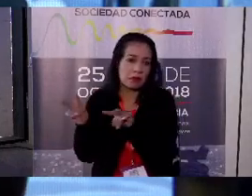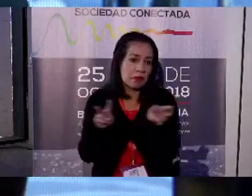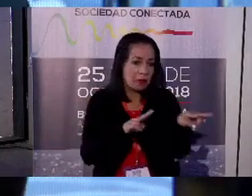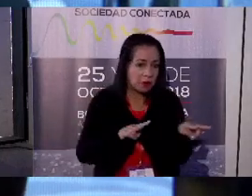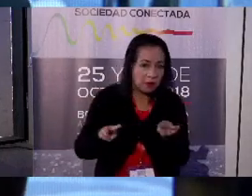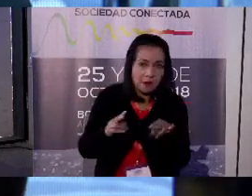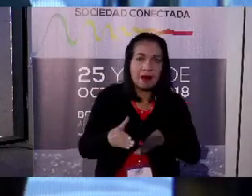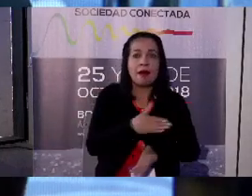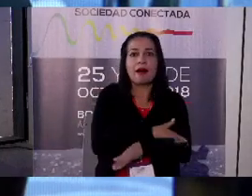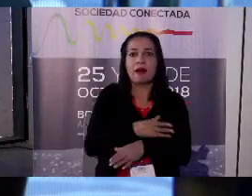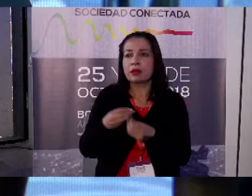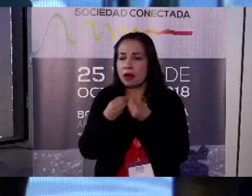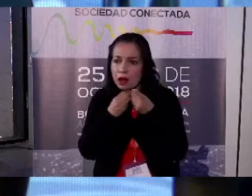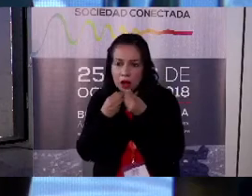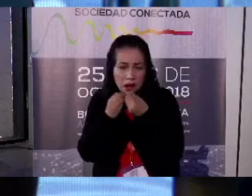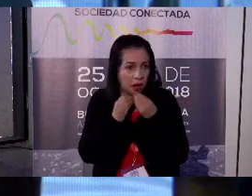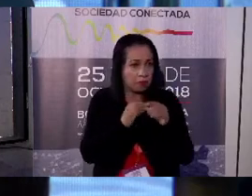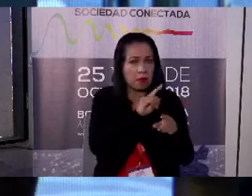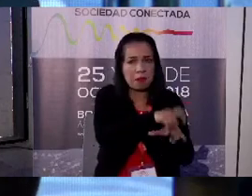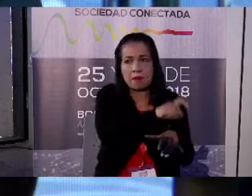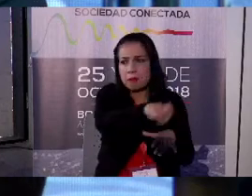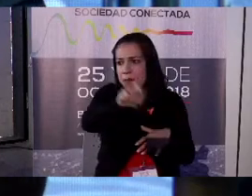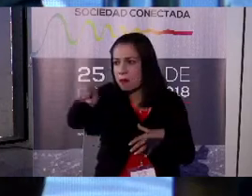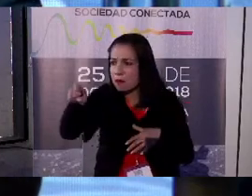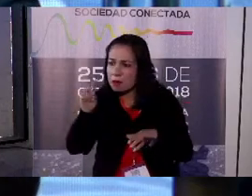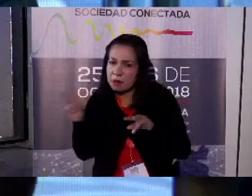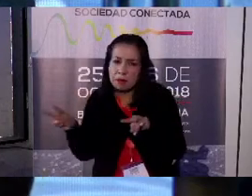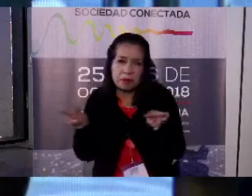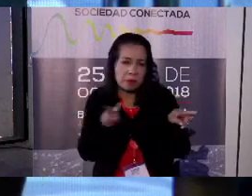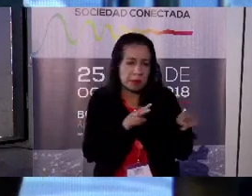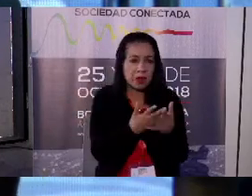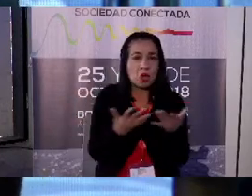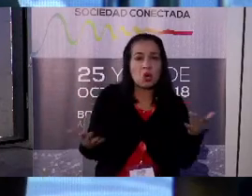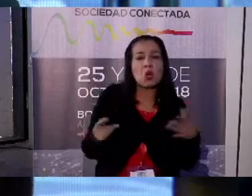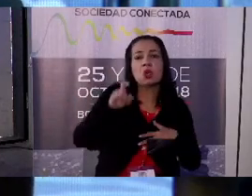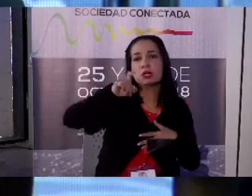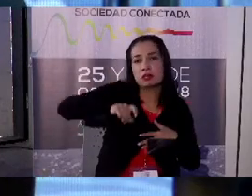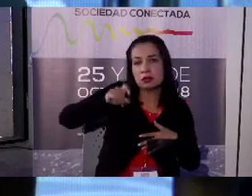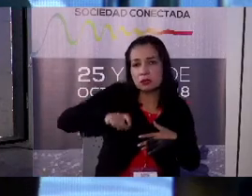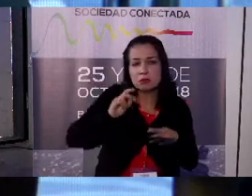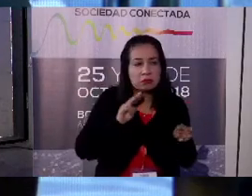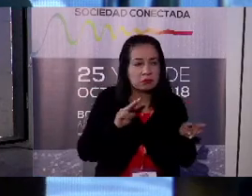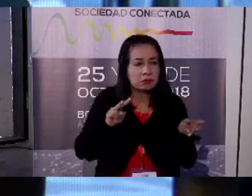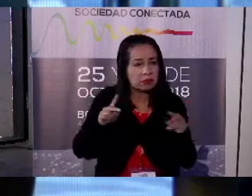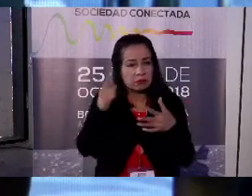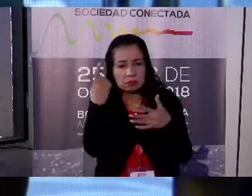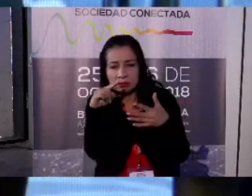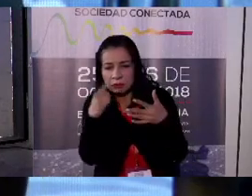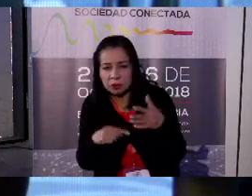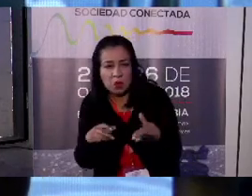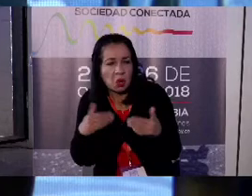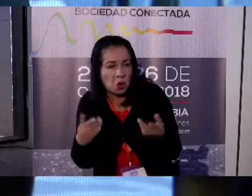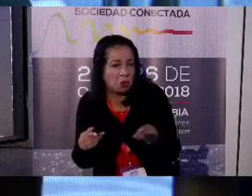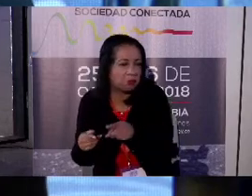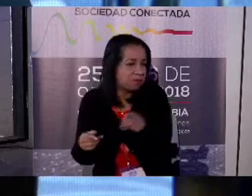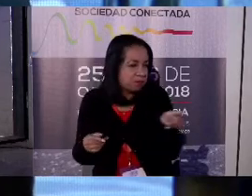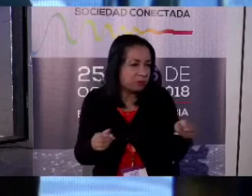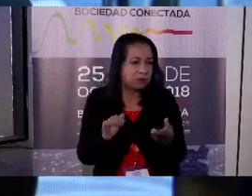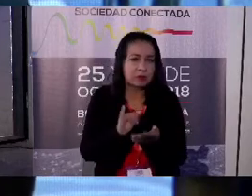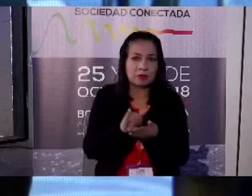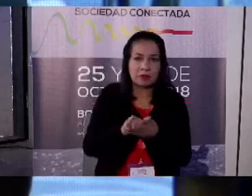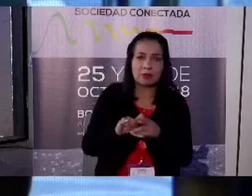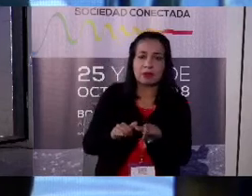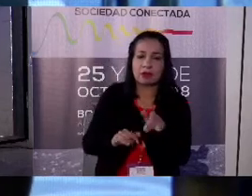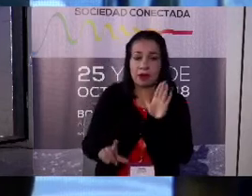varias ocasiones en territorios indígenas tratando de conocer sus sus necesidades el transitorio uno uno de los